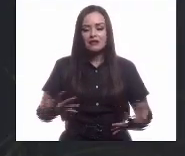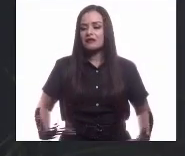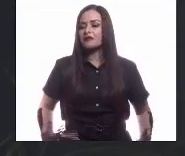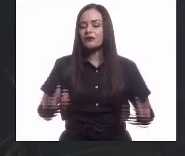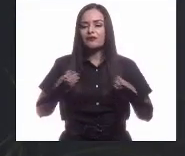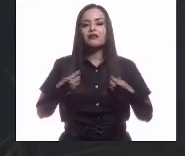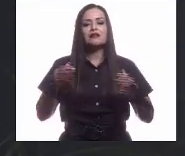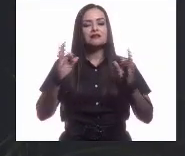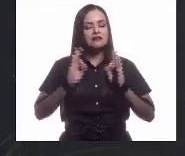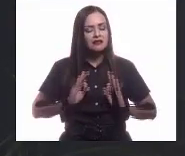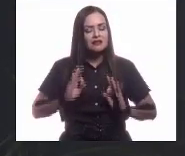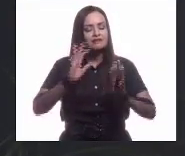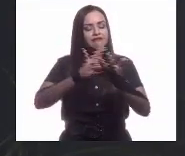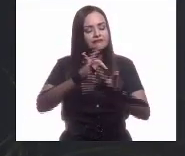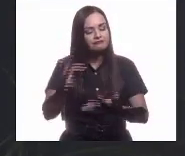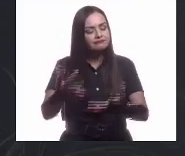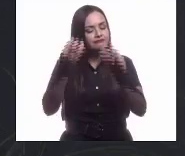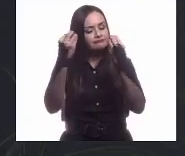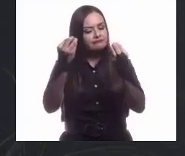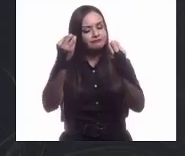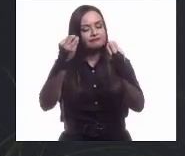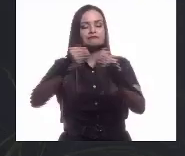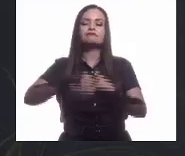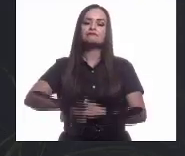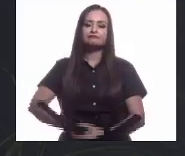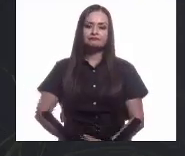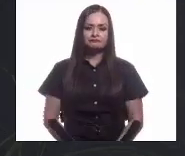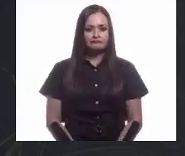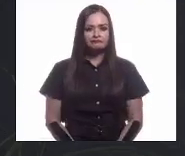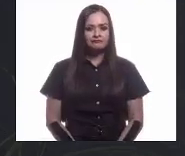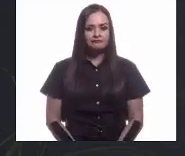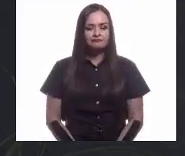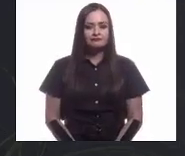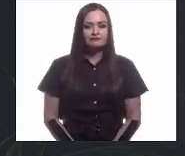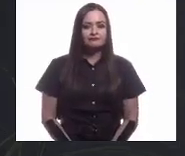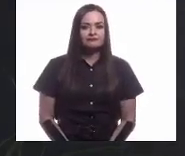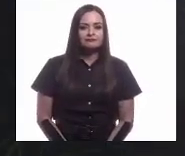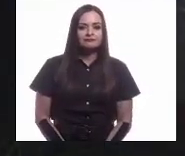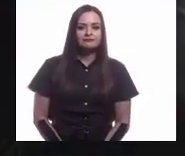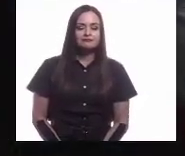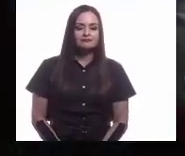De corazón, muchas gracias. Muchas gracias.